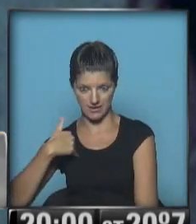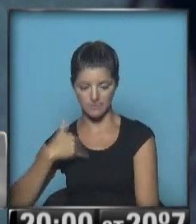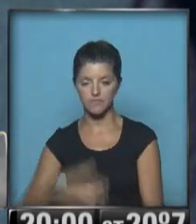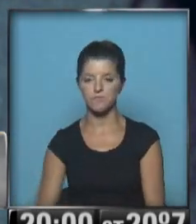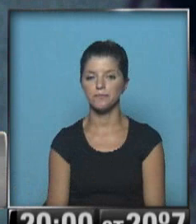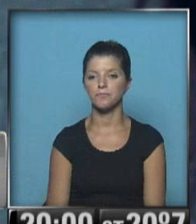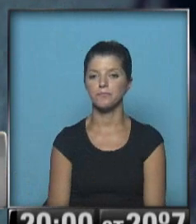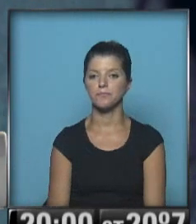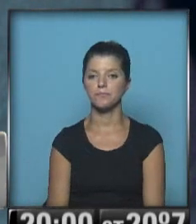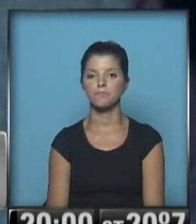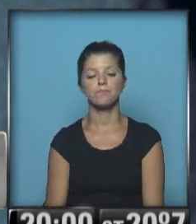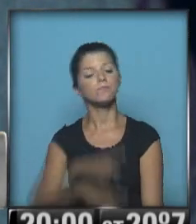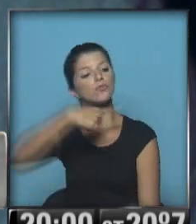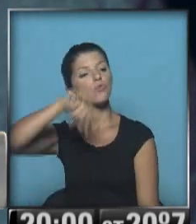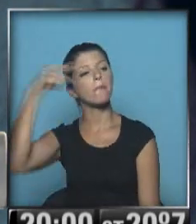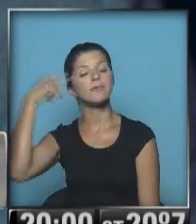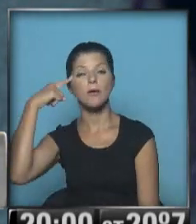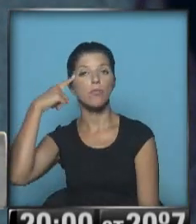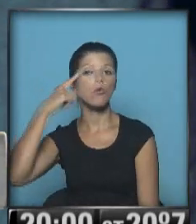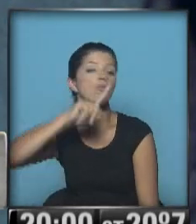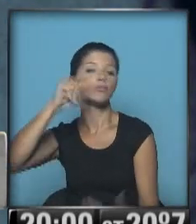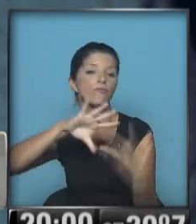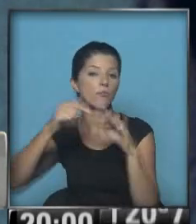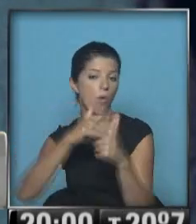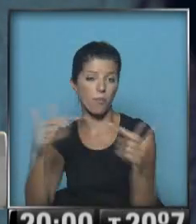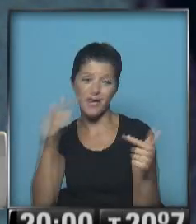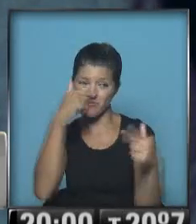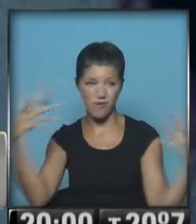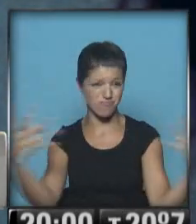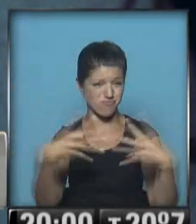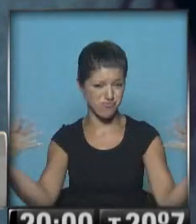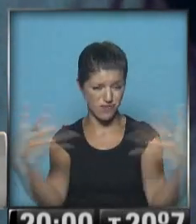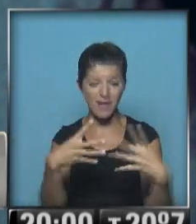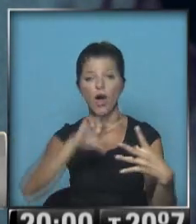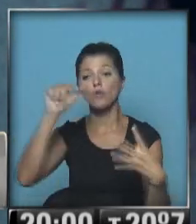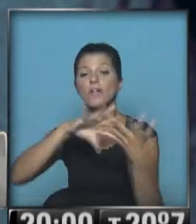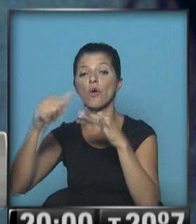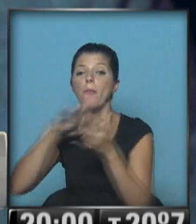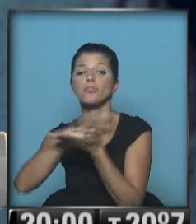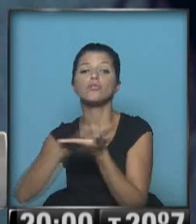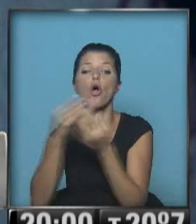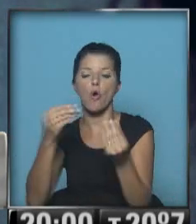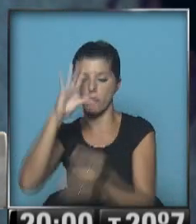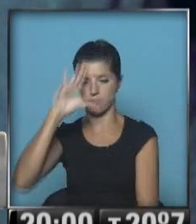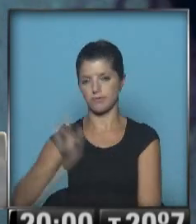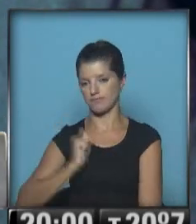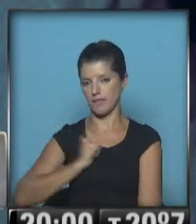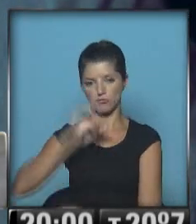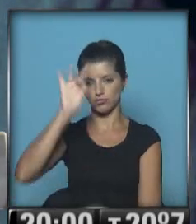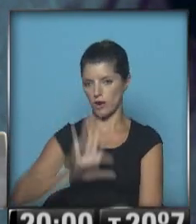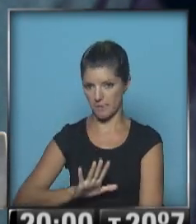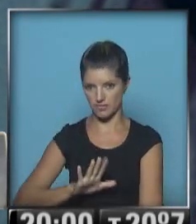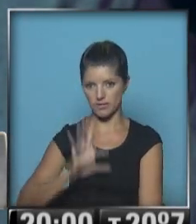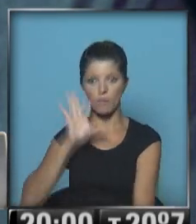Argentina creemos que no hubo alternativa después de esta guerra no hubo otra salida más que las fuerzas armadas asuman